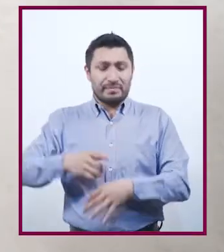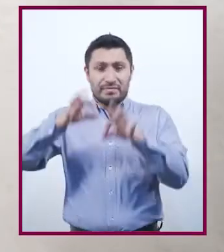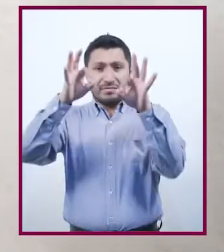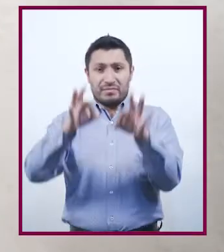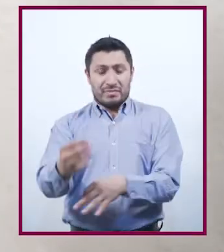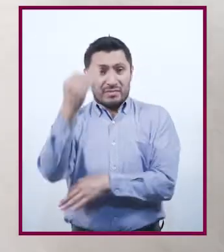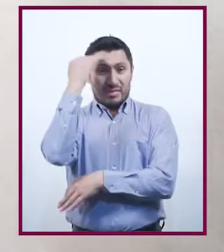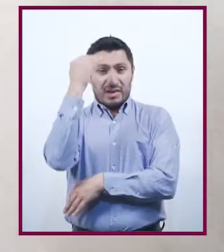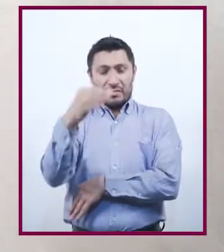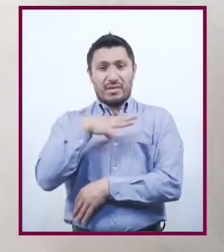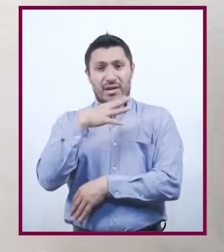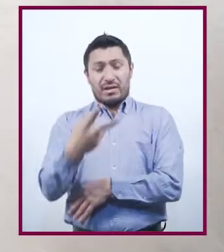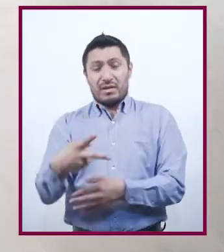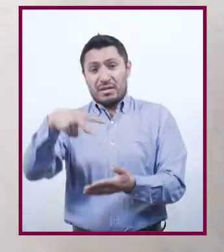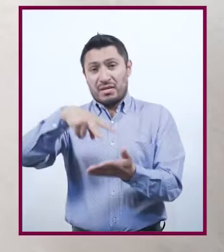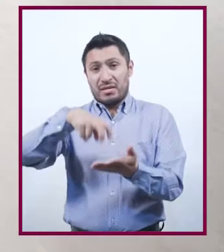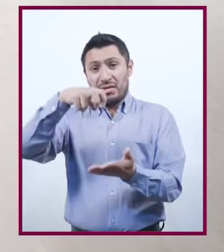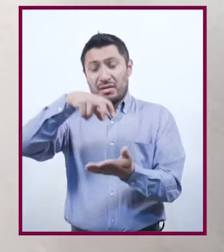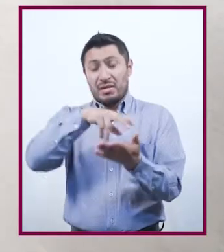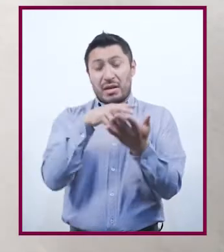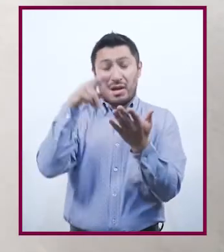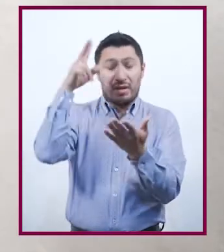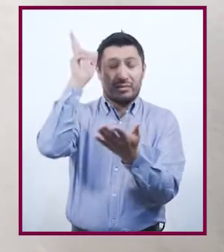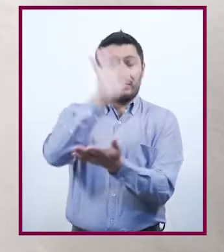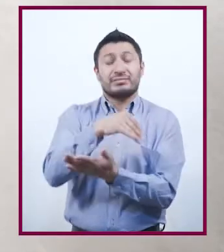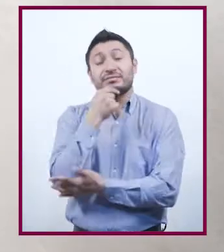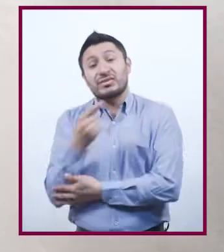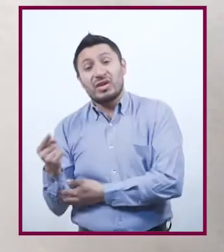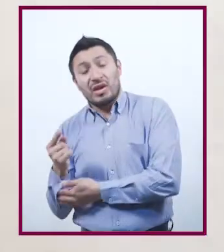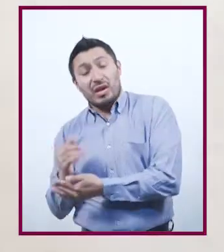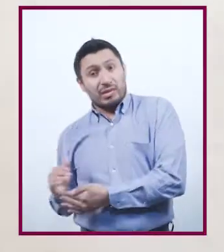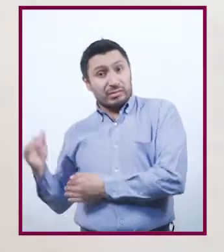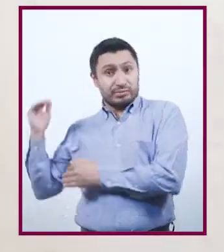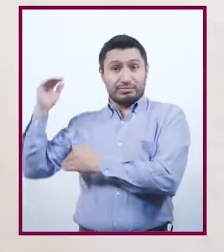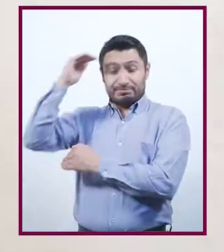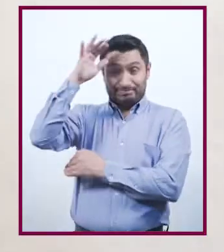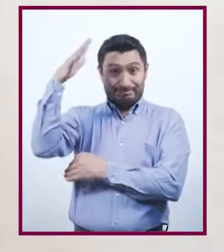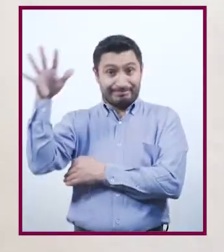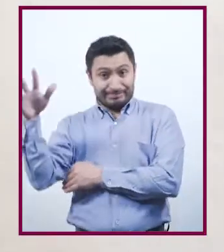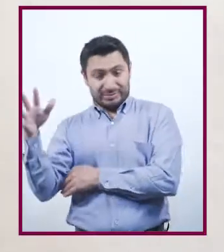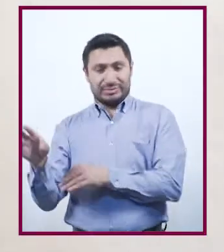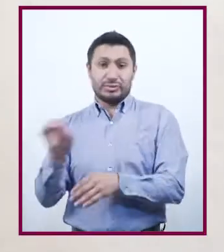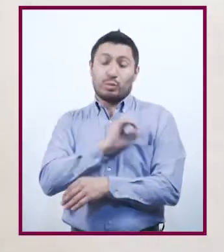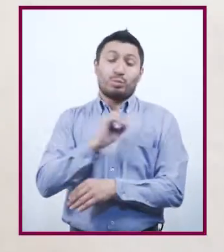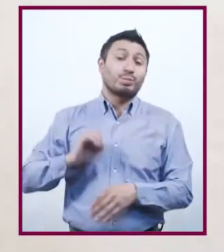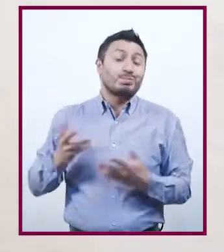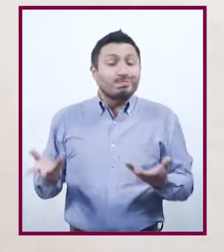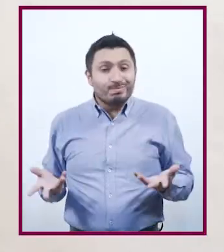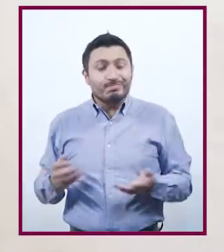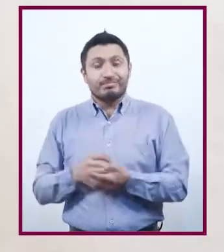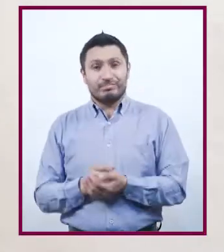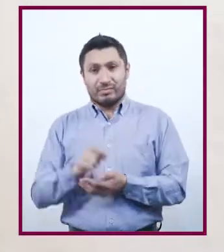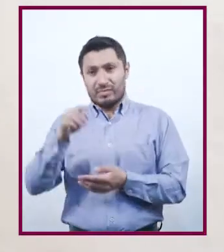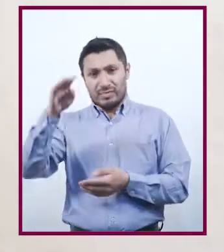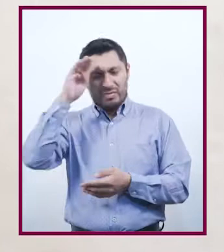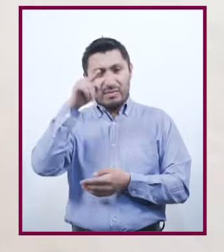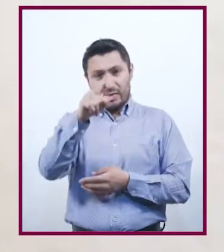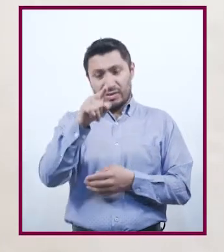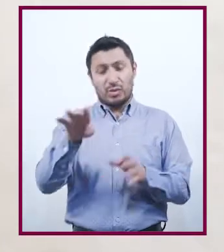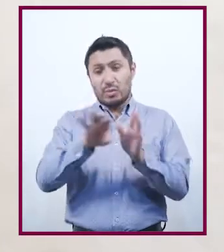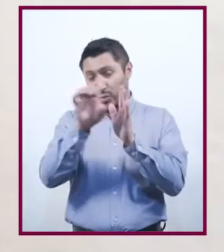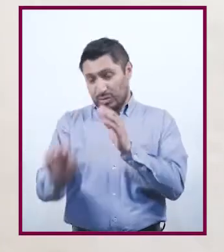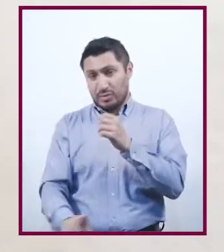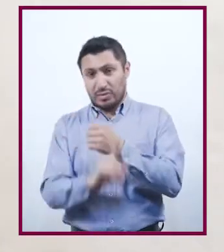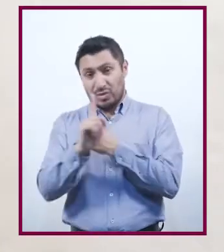etapa y saltan de la niñez a la adultez obligados por las circunstancias. Piensa, por ejemplo, en el problema que enfrentó Mónica en la